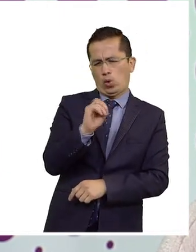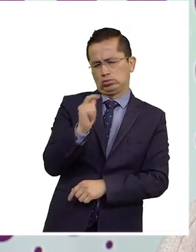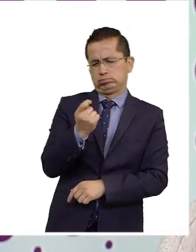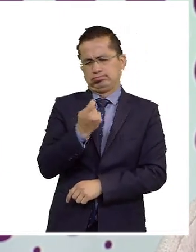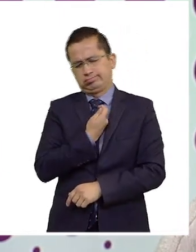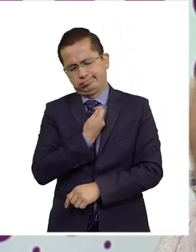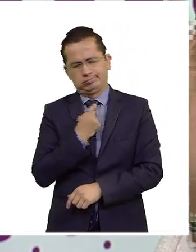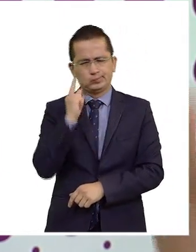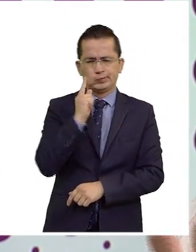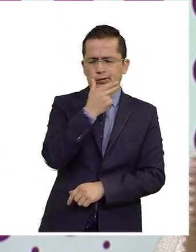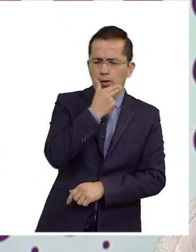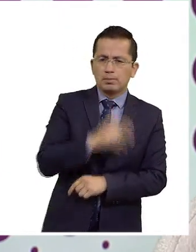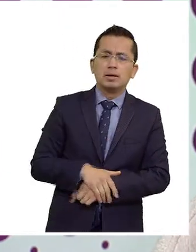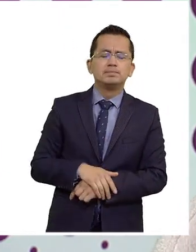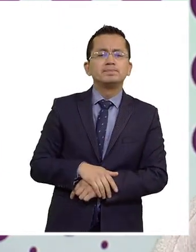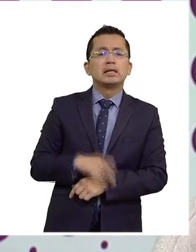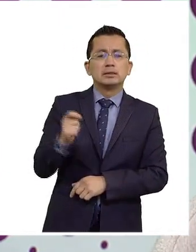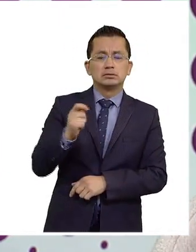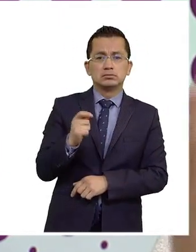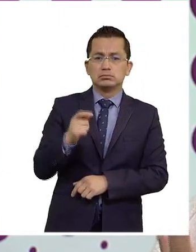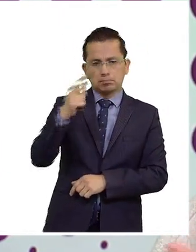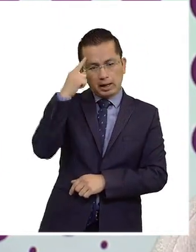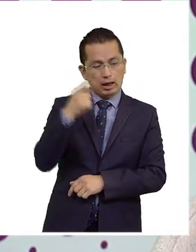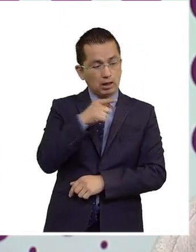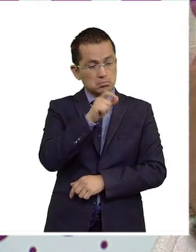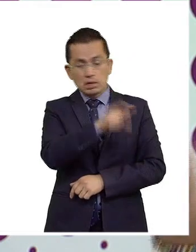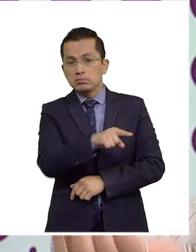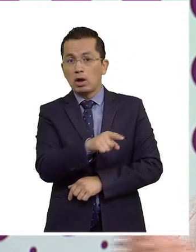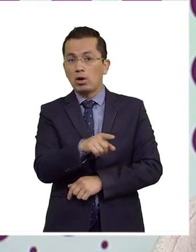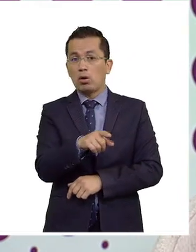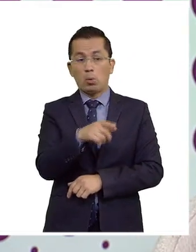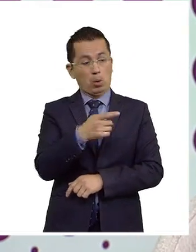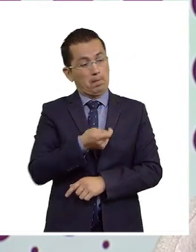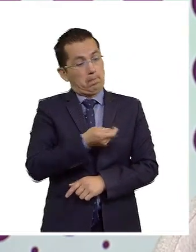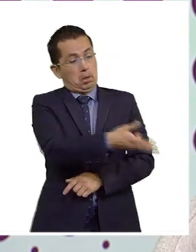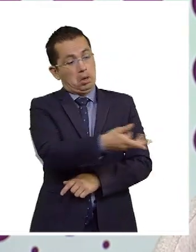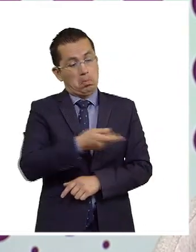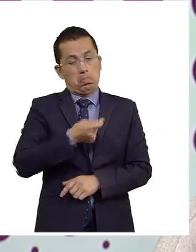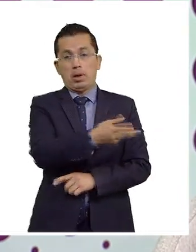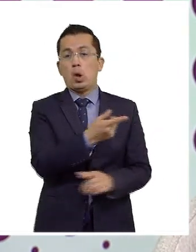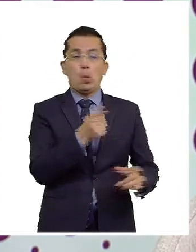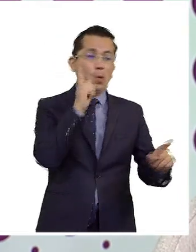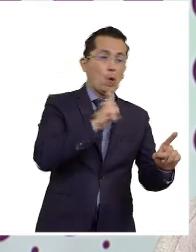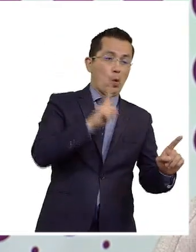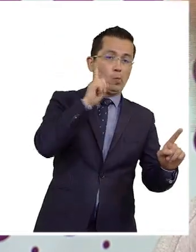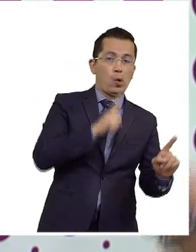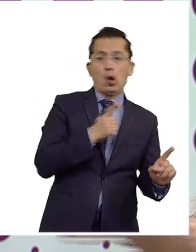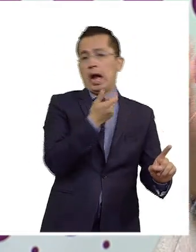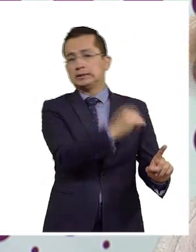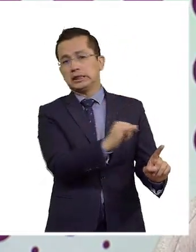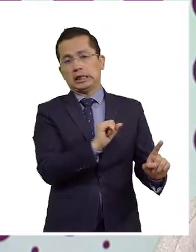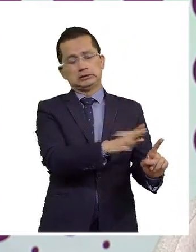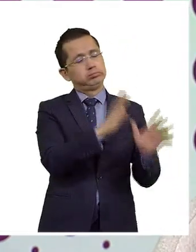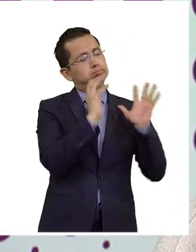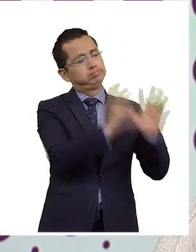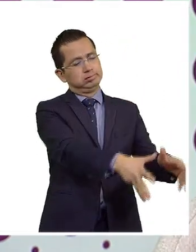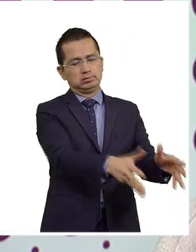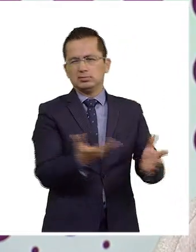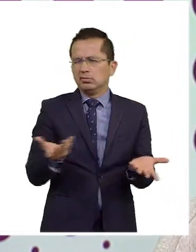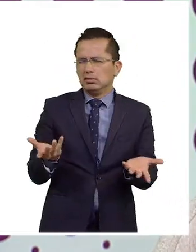estamos reforzando los estereotipos de género. Pero a mí me parece que es muy importante hablar sobre que los niños, niñas y adolescentes,